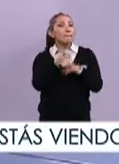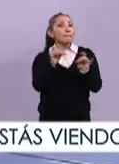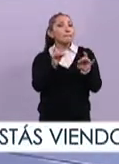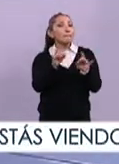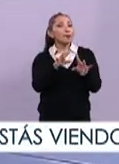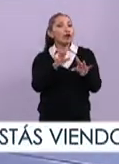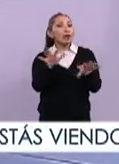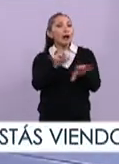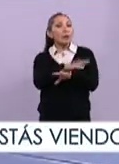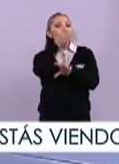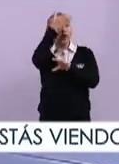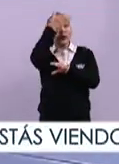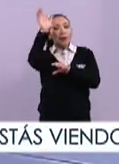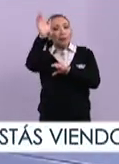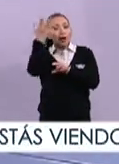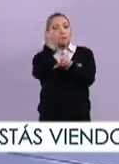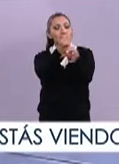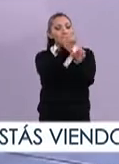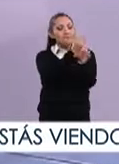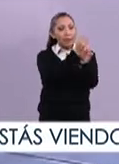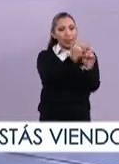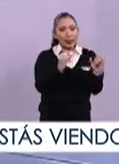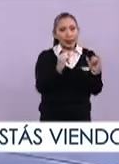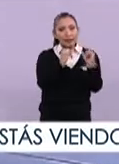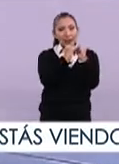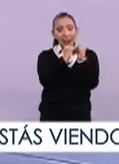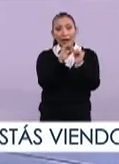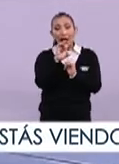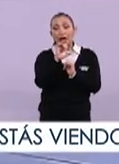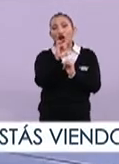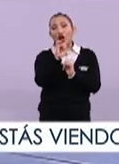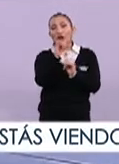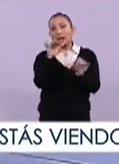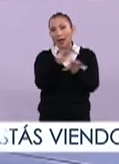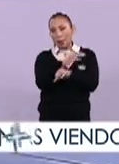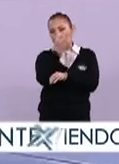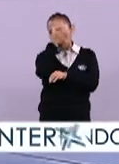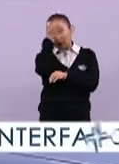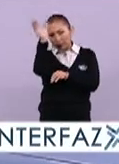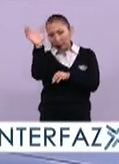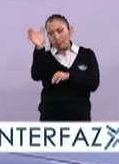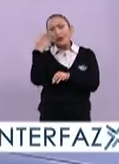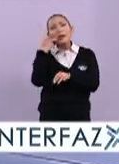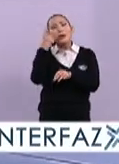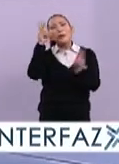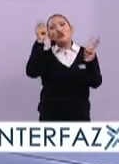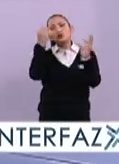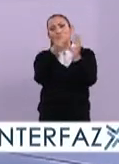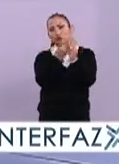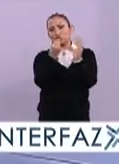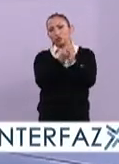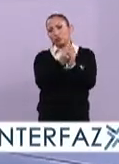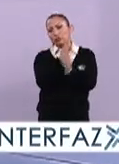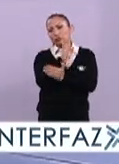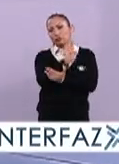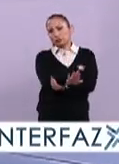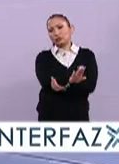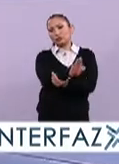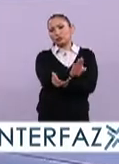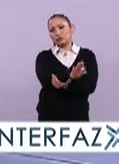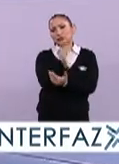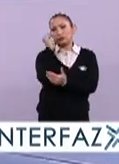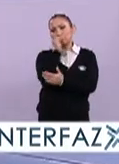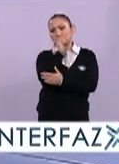por Cambio Climático y Adaptación del Instituto Nacional de Ecología y Cambio Climático, y hablaremos de un MOOC, de estos cursos